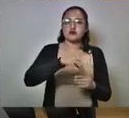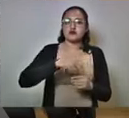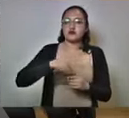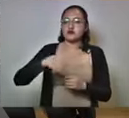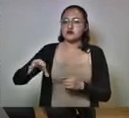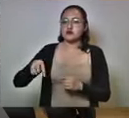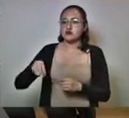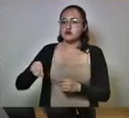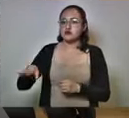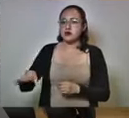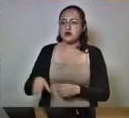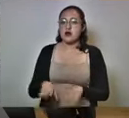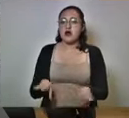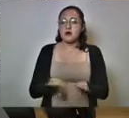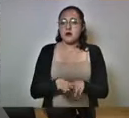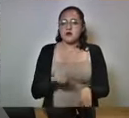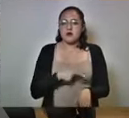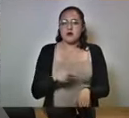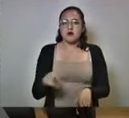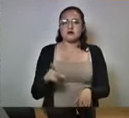más que por condiciones de pobreza.